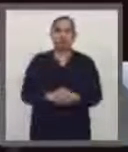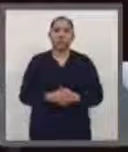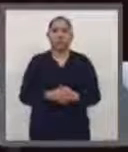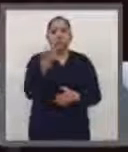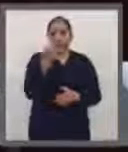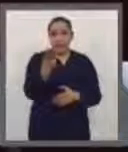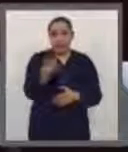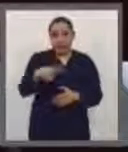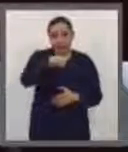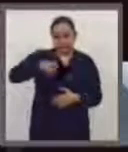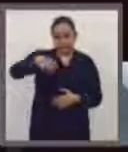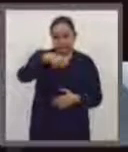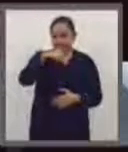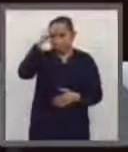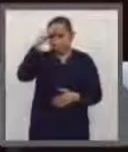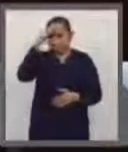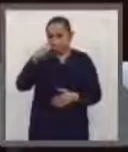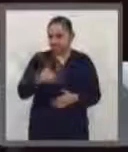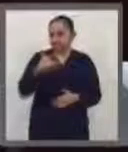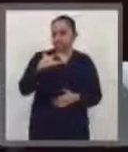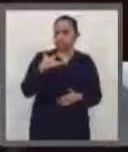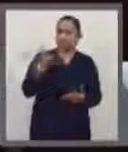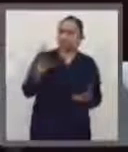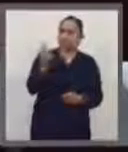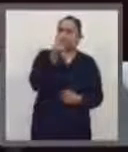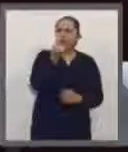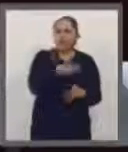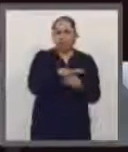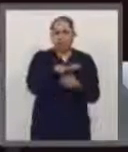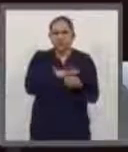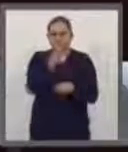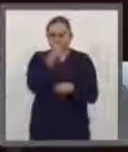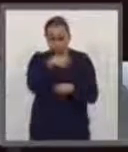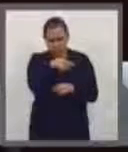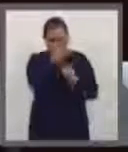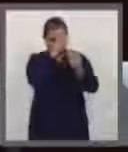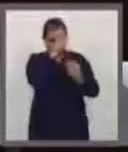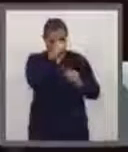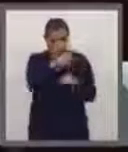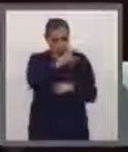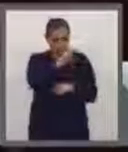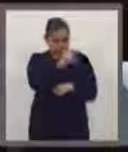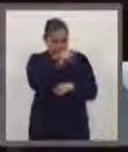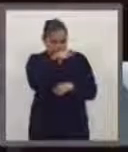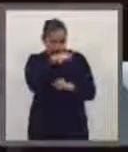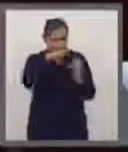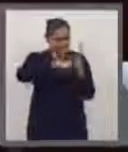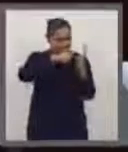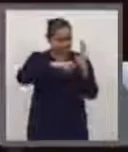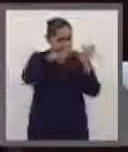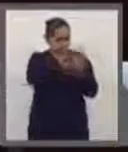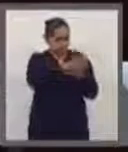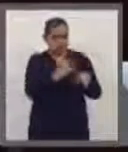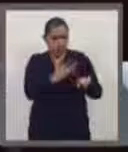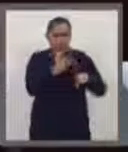Consideramos que basta con hacer una adecuación especial a este acuerdo para que responda